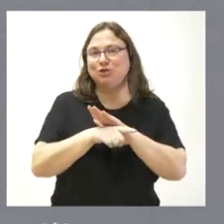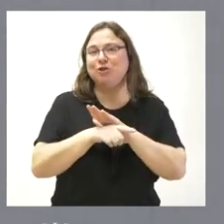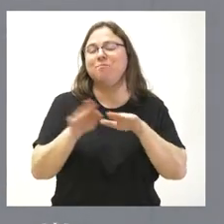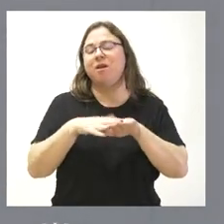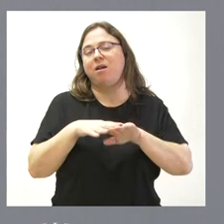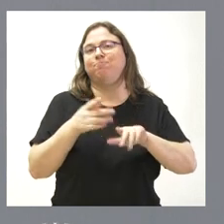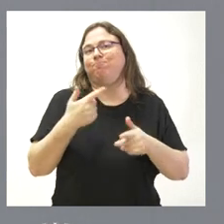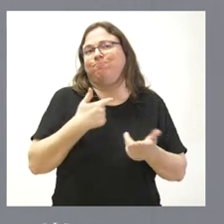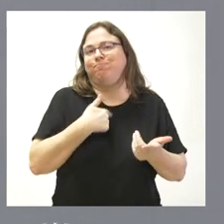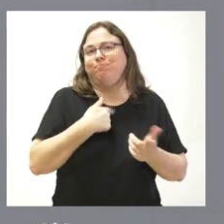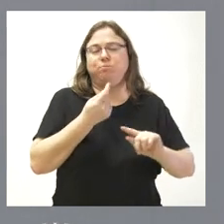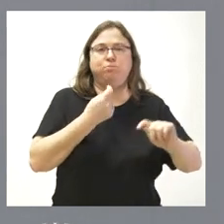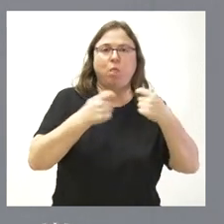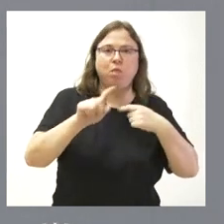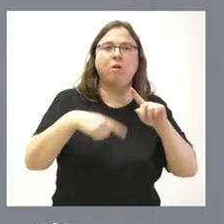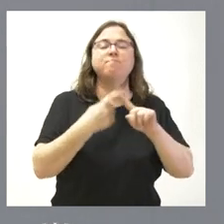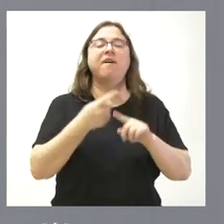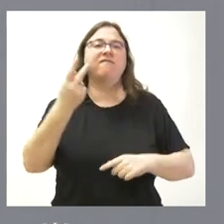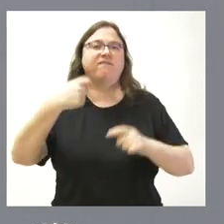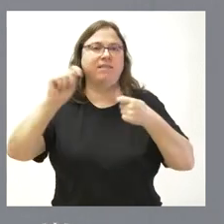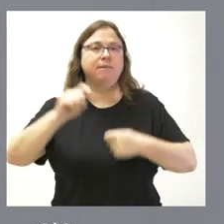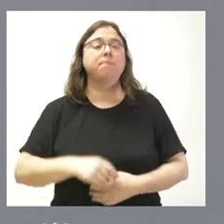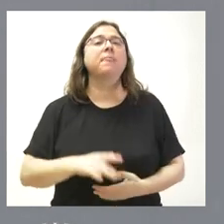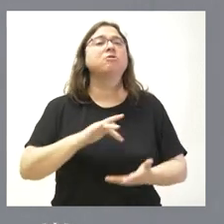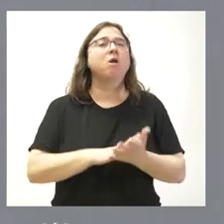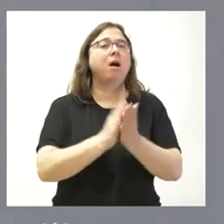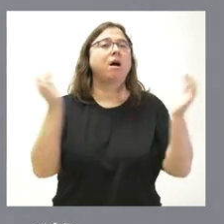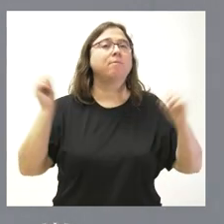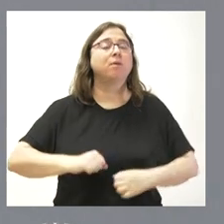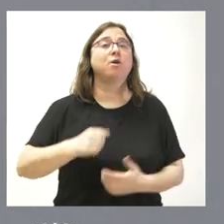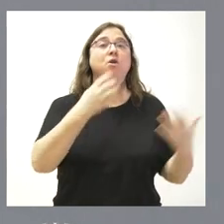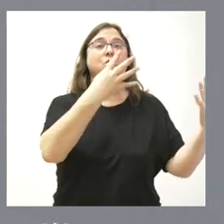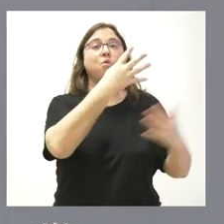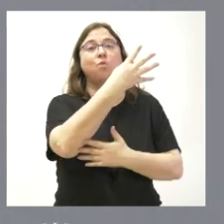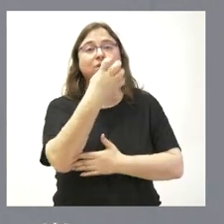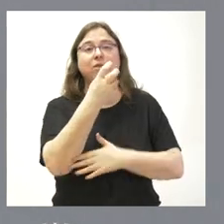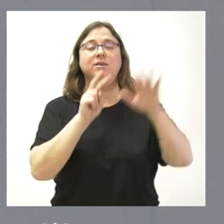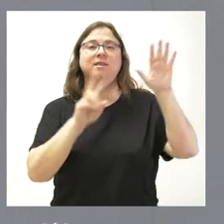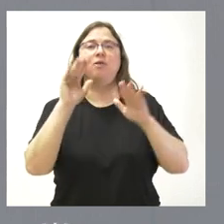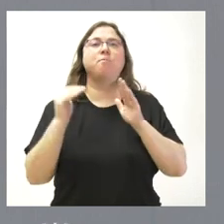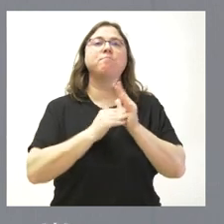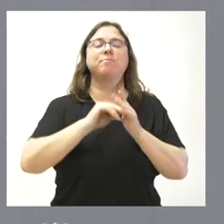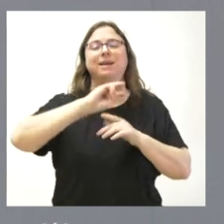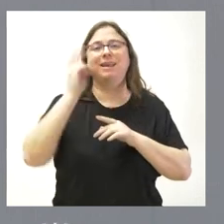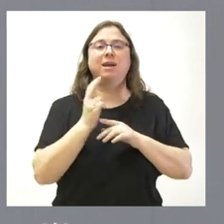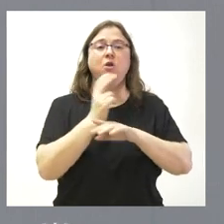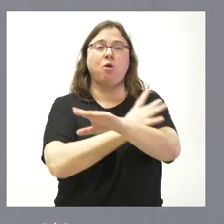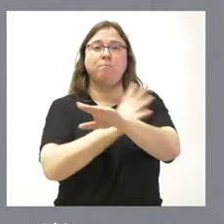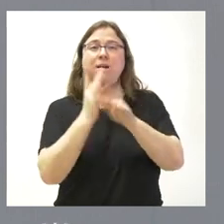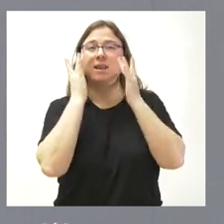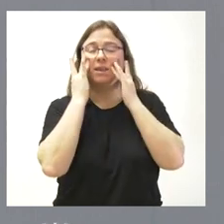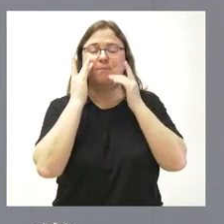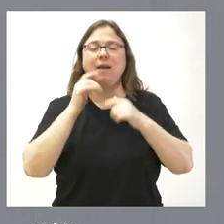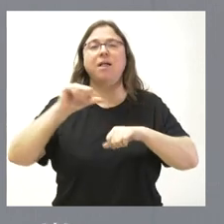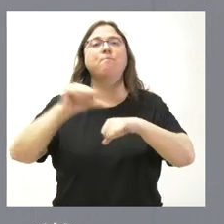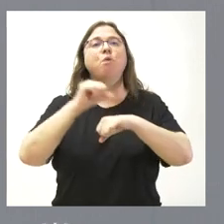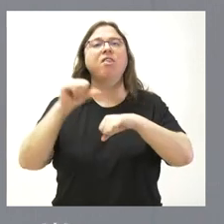producción y de las ventas Asimismo aprobamos 475,000 para agotar los servicios de jardinería y limpieza en el parque tecnológico de boecillo en